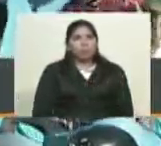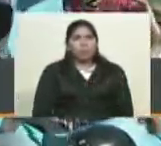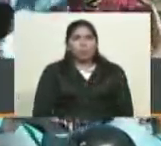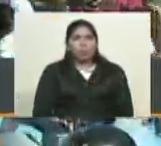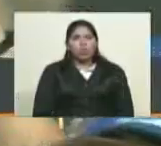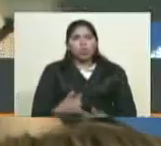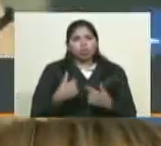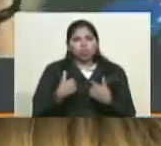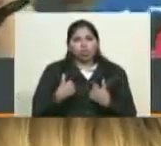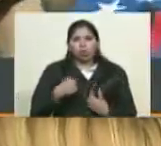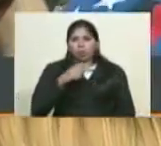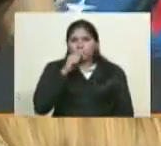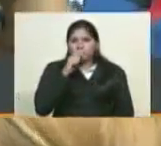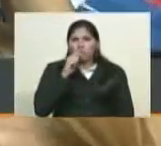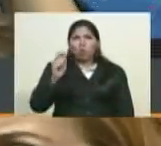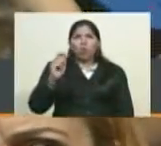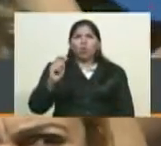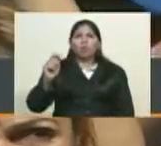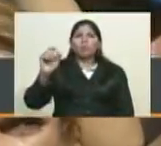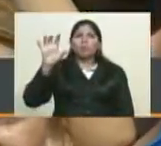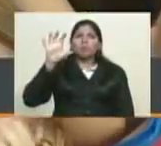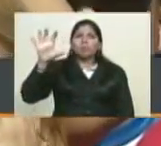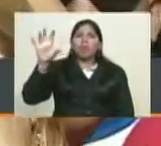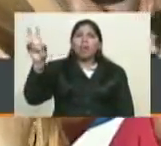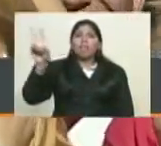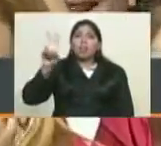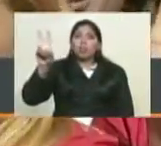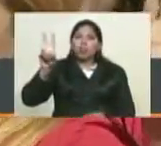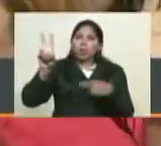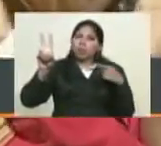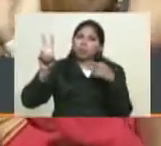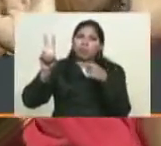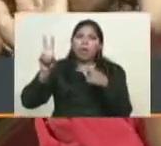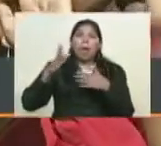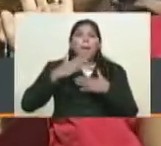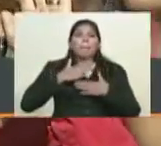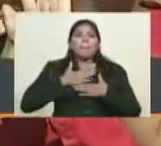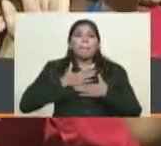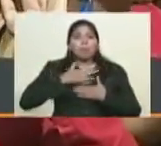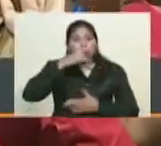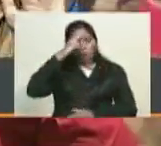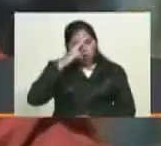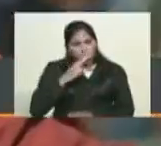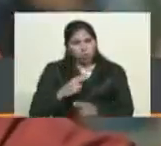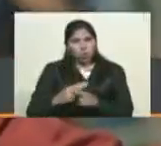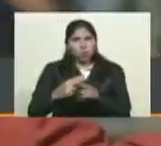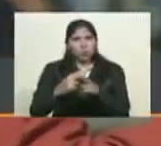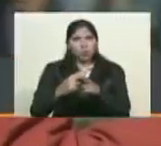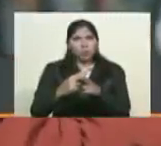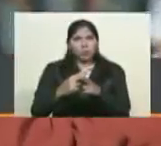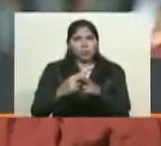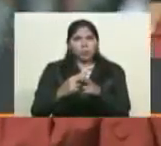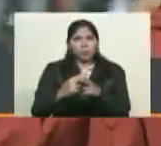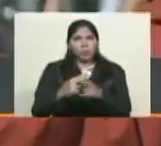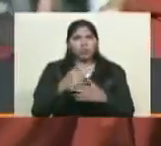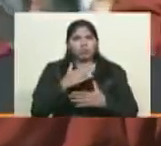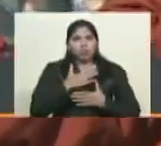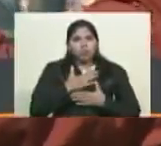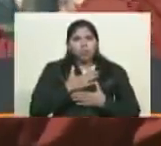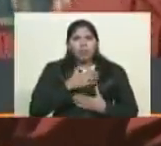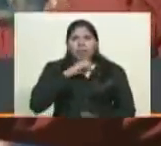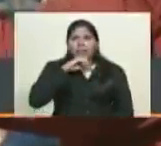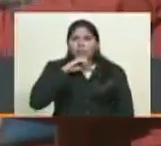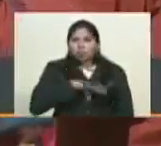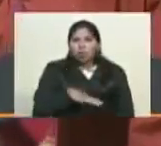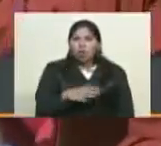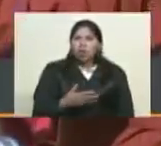mi patria, juro por mi honor, Juro por la historia del